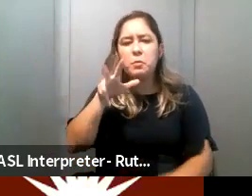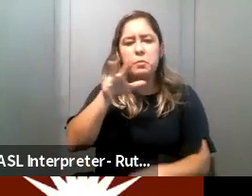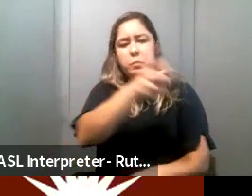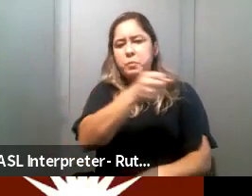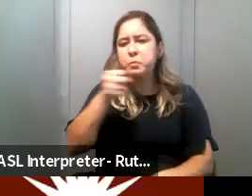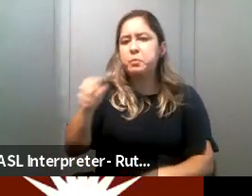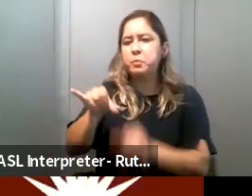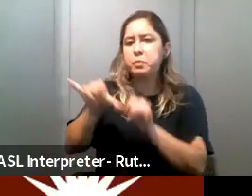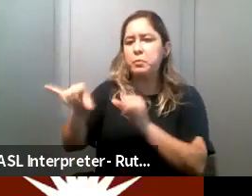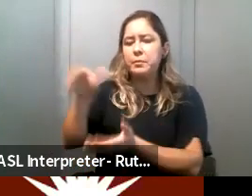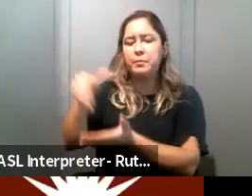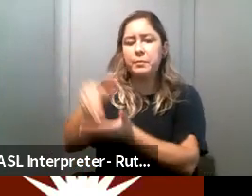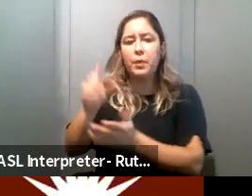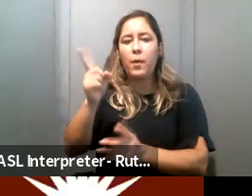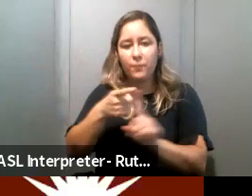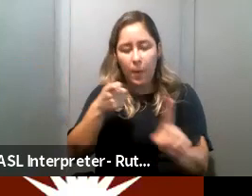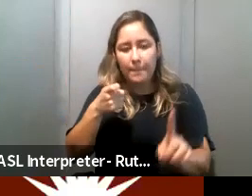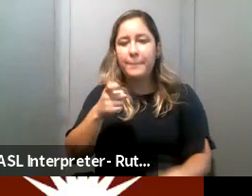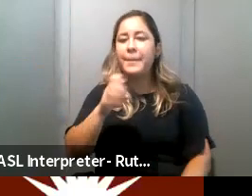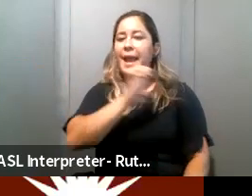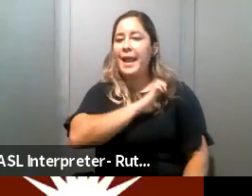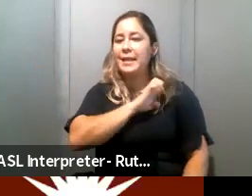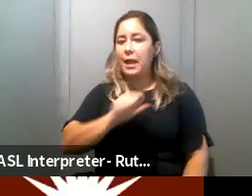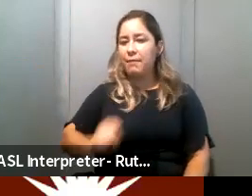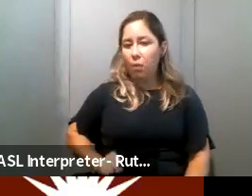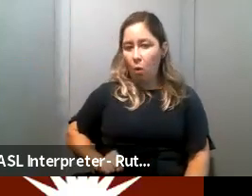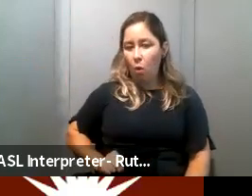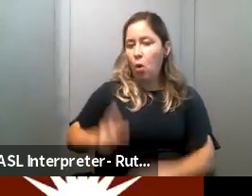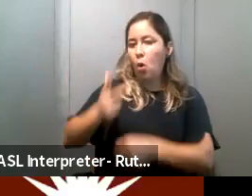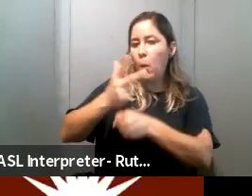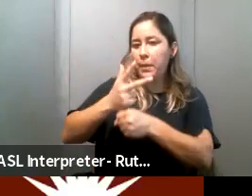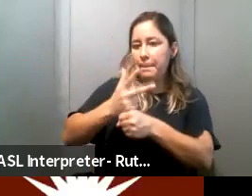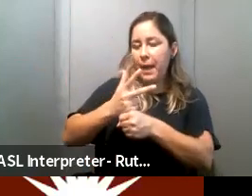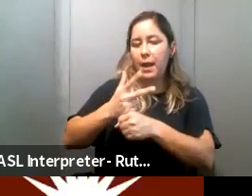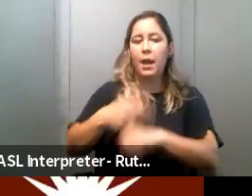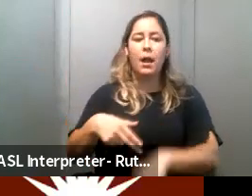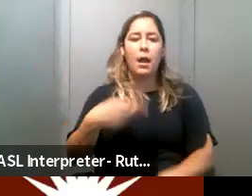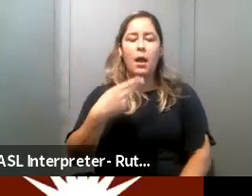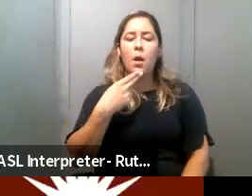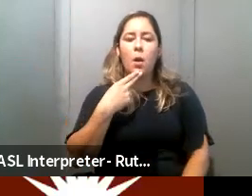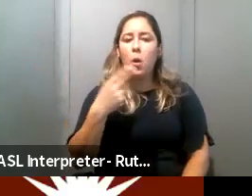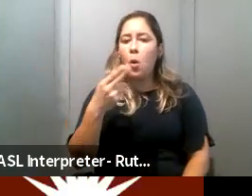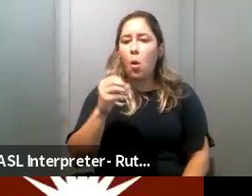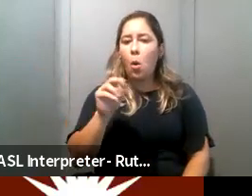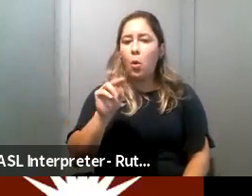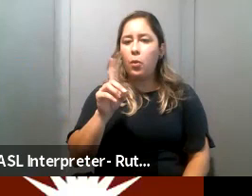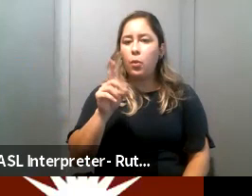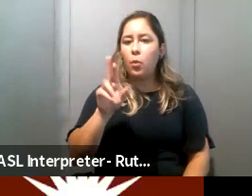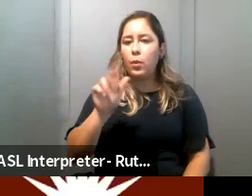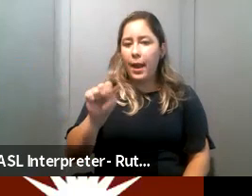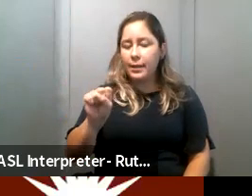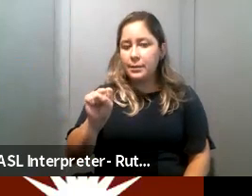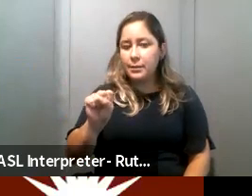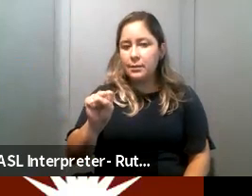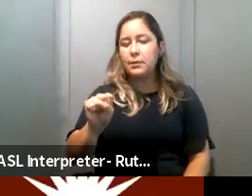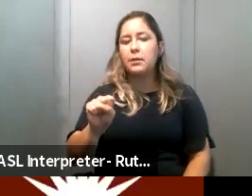de El Salvador, Guatemala y Honduras, con números muy altos. Obviamente puedes tener una variedad de personas,